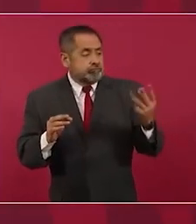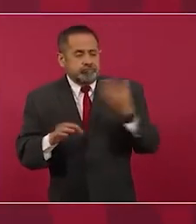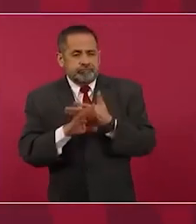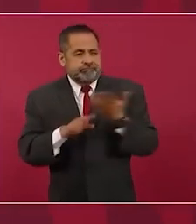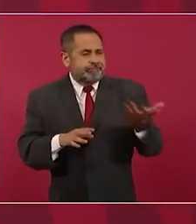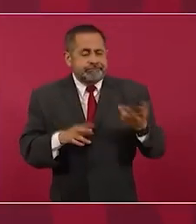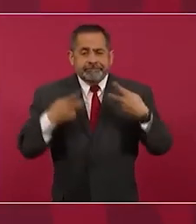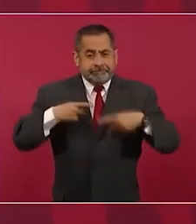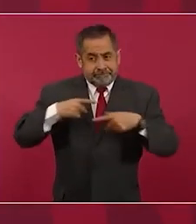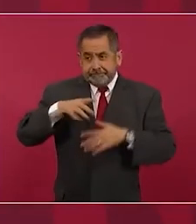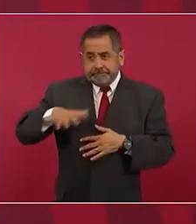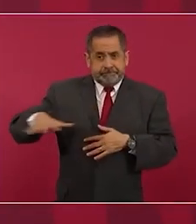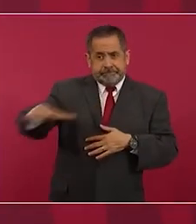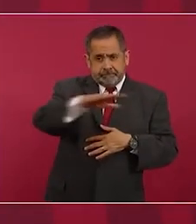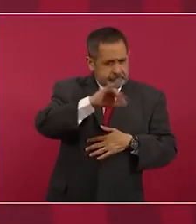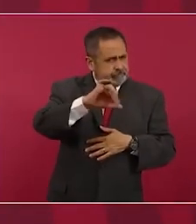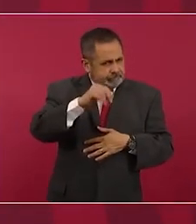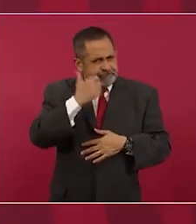participar.